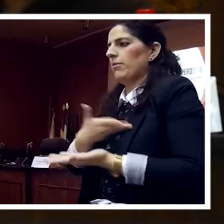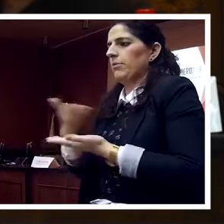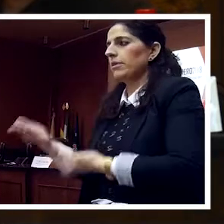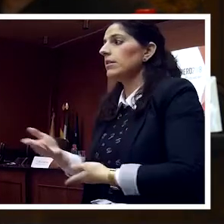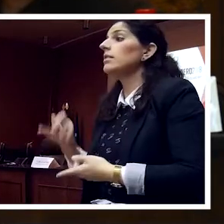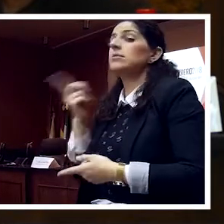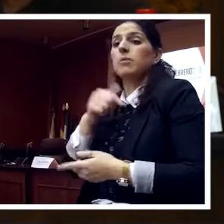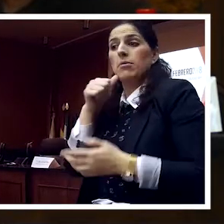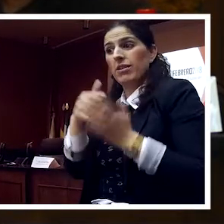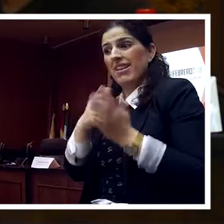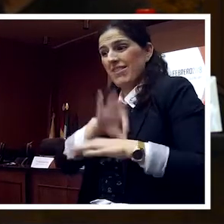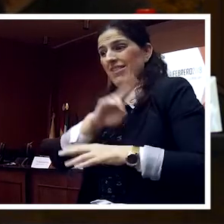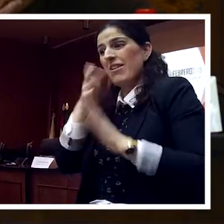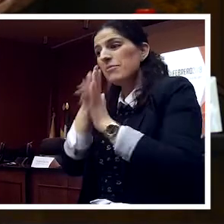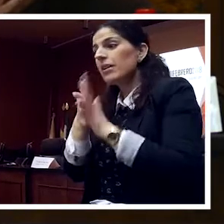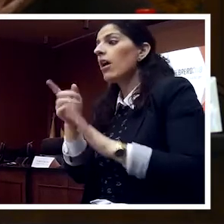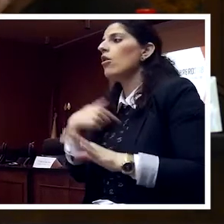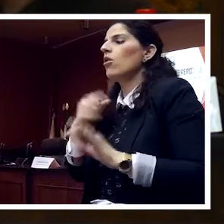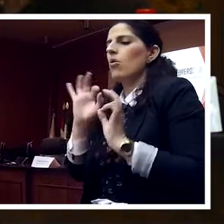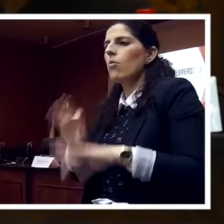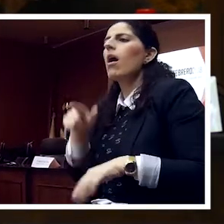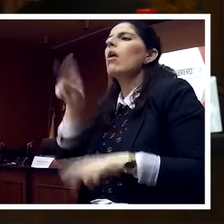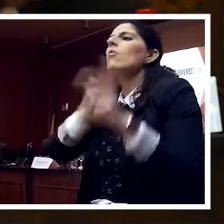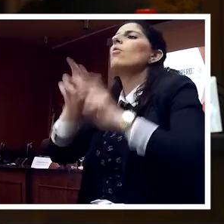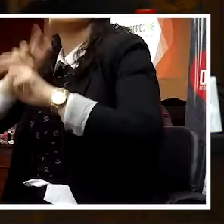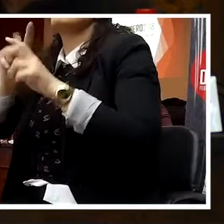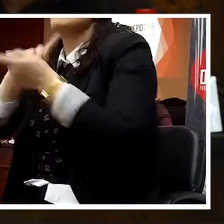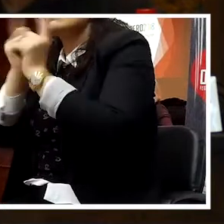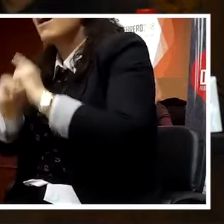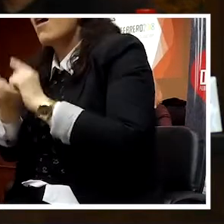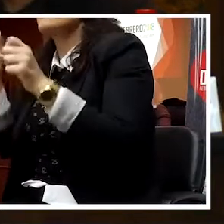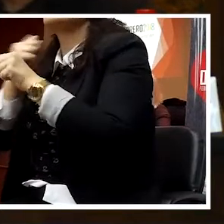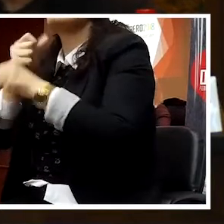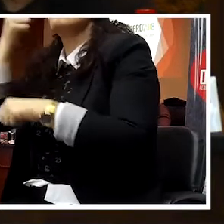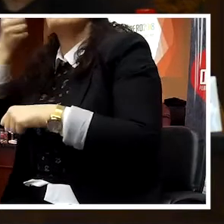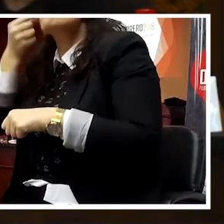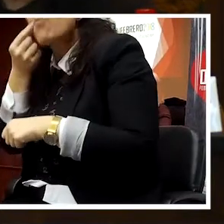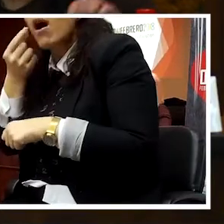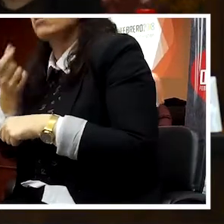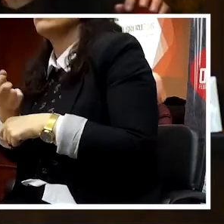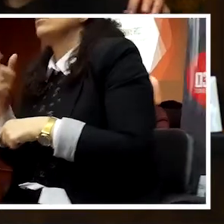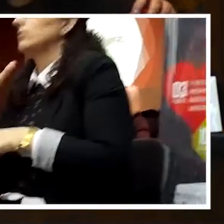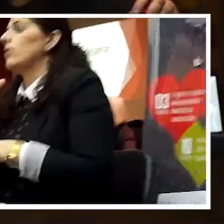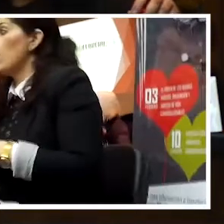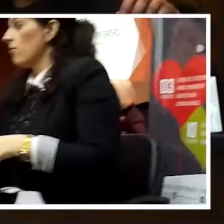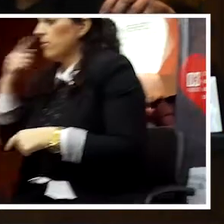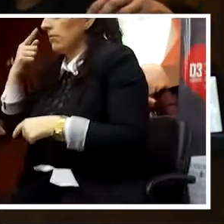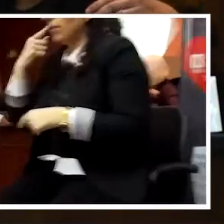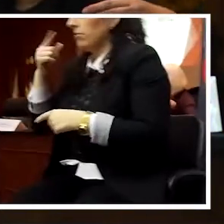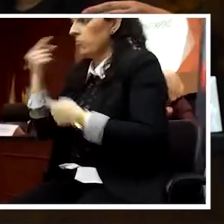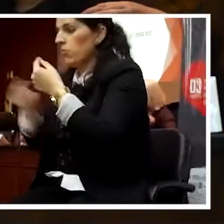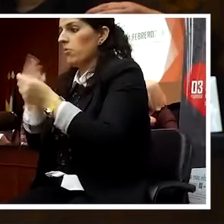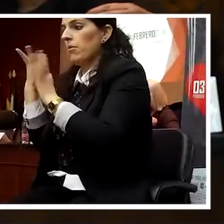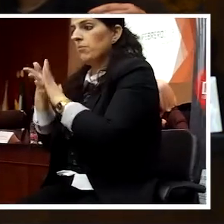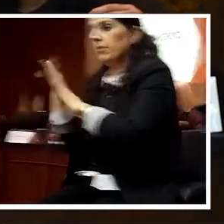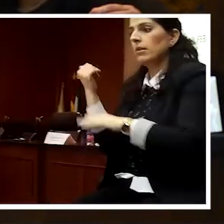doctora también dice, yo estoy a voz de la humanización. De la humanización en un sitio, pues que ahora lo veremos, es